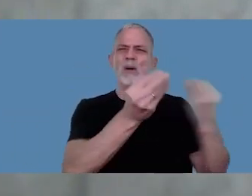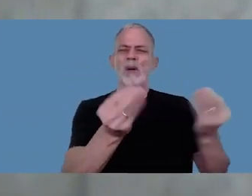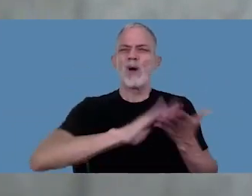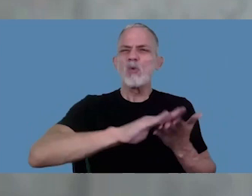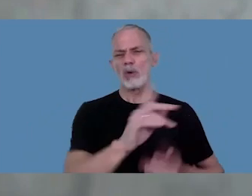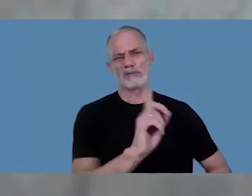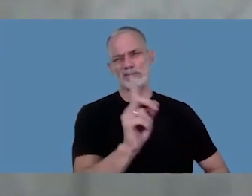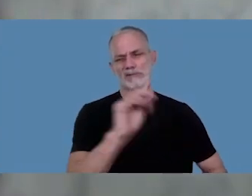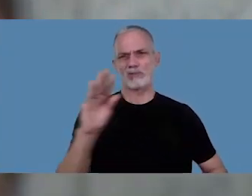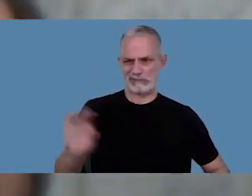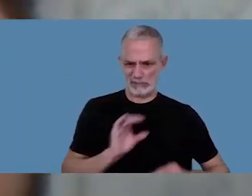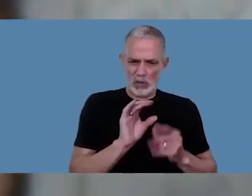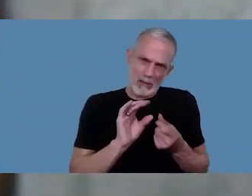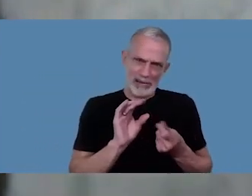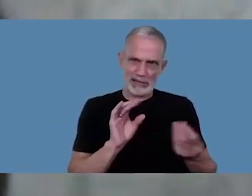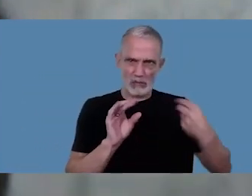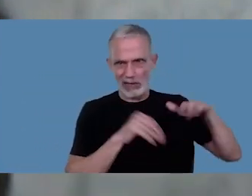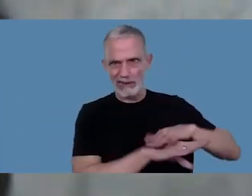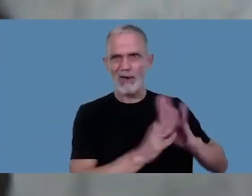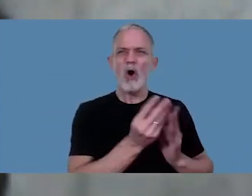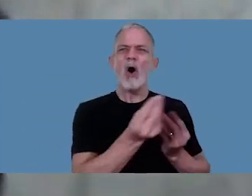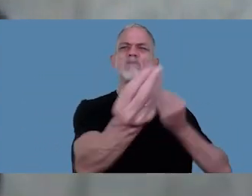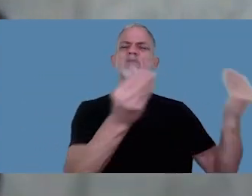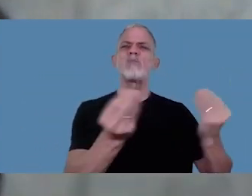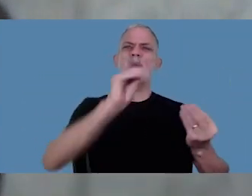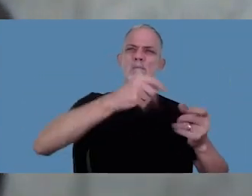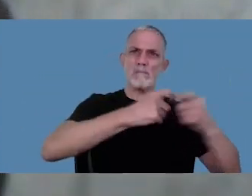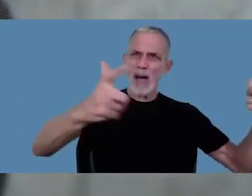utilizado mal o no han generado el aumento de empleo que se